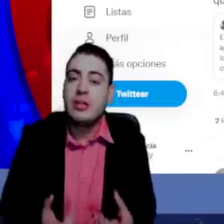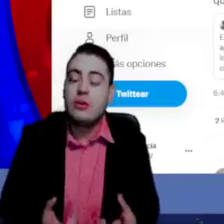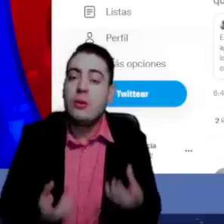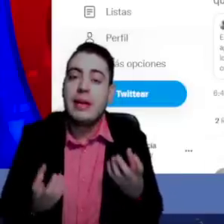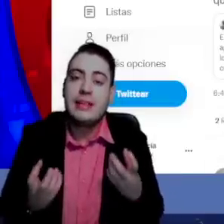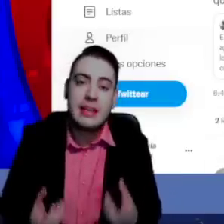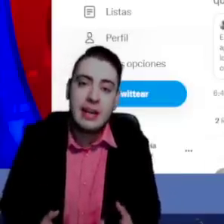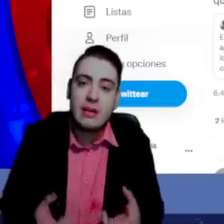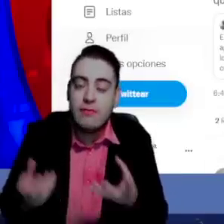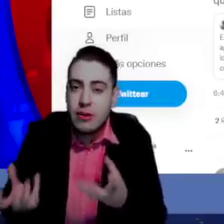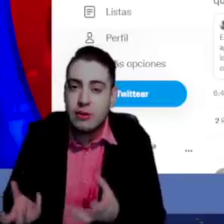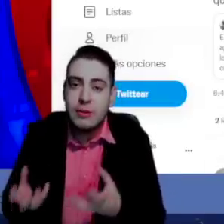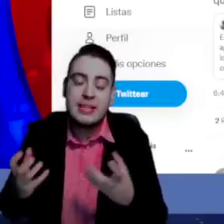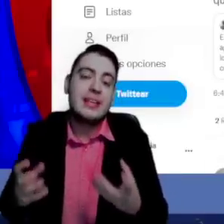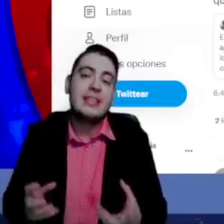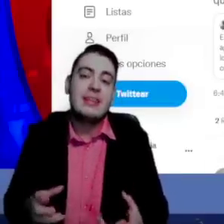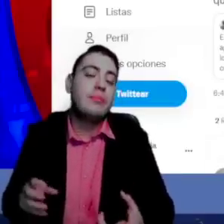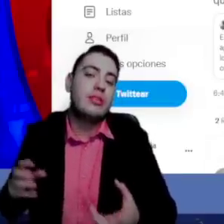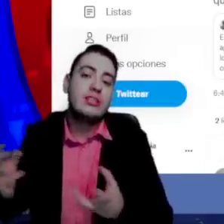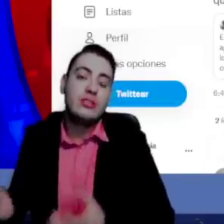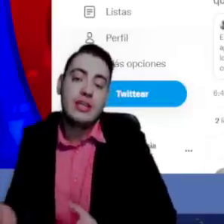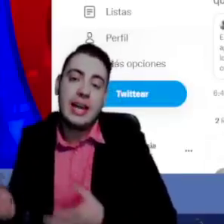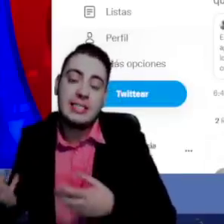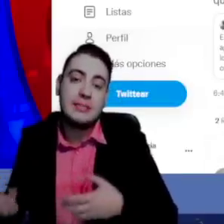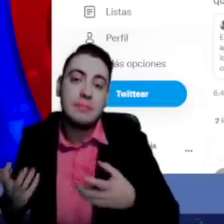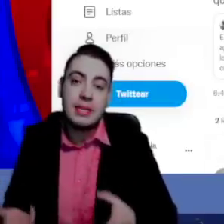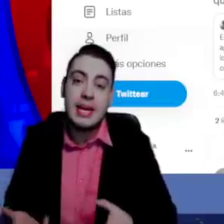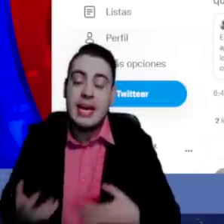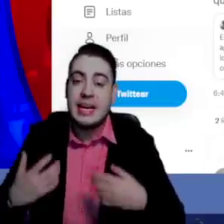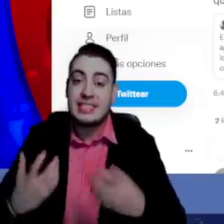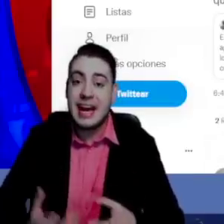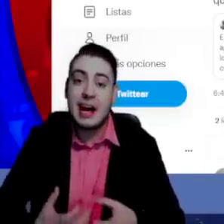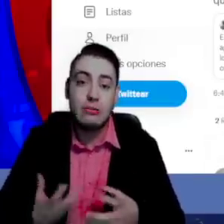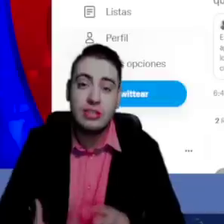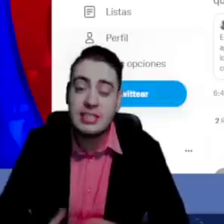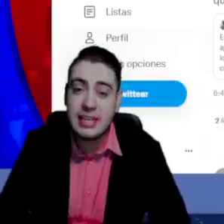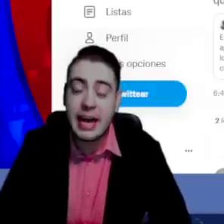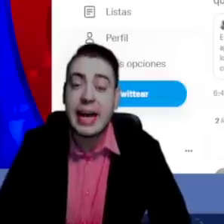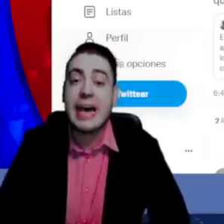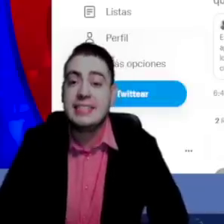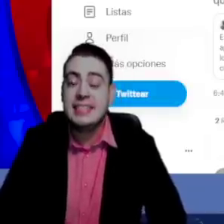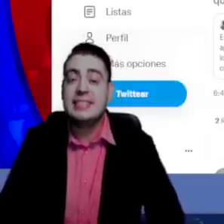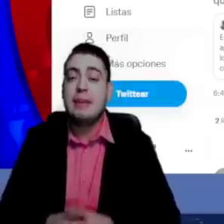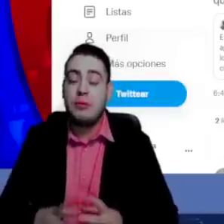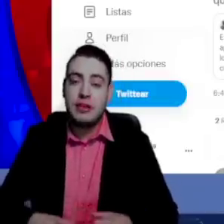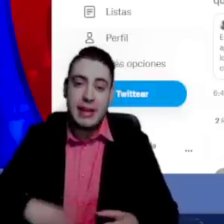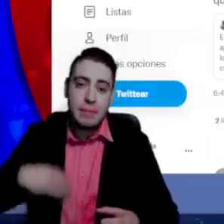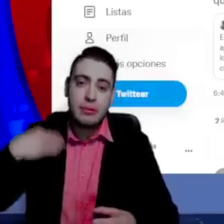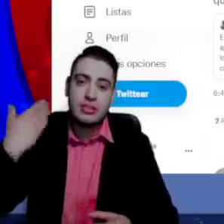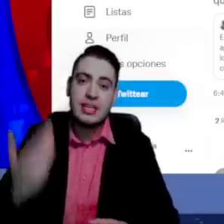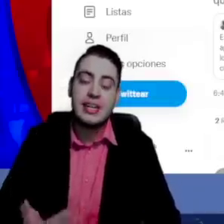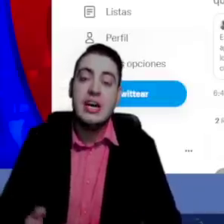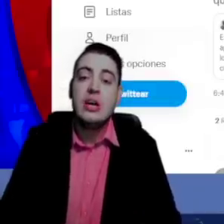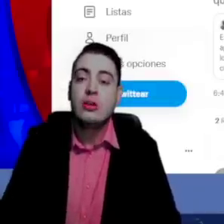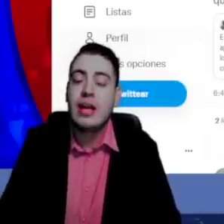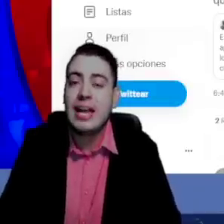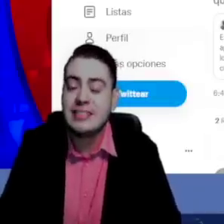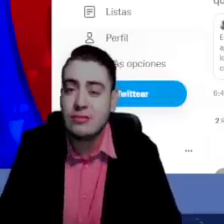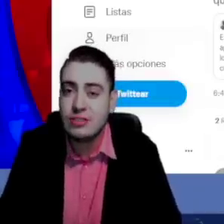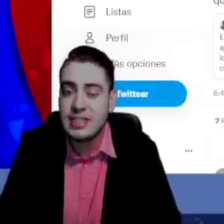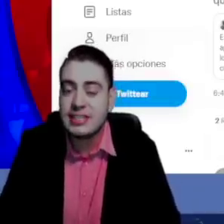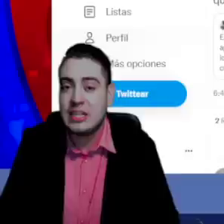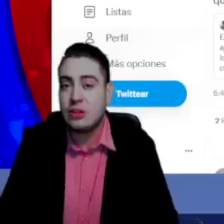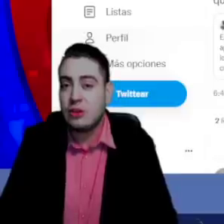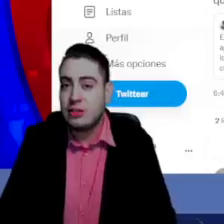por lo tanto no van a tener el fuero, no van a tener esta protección que les impide que se haga justicia. Así es que podrían proceder todas